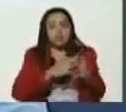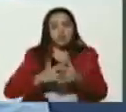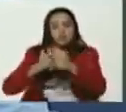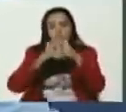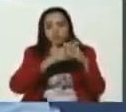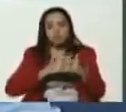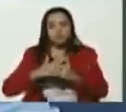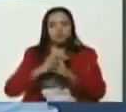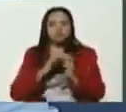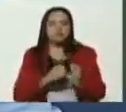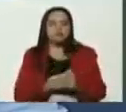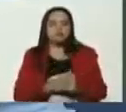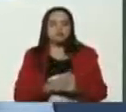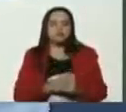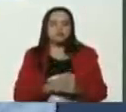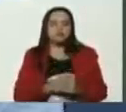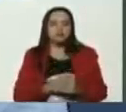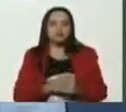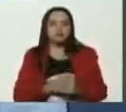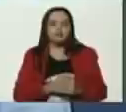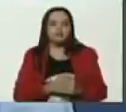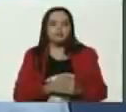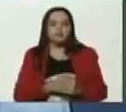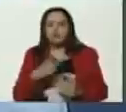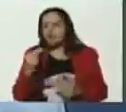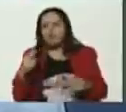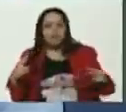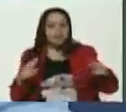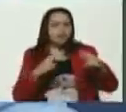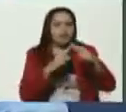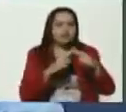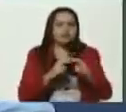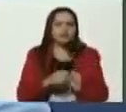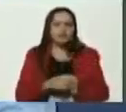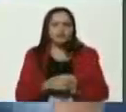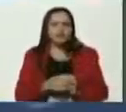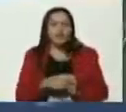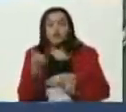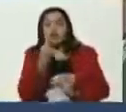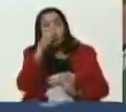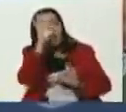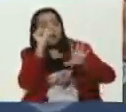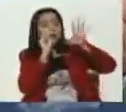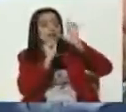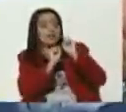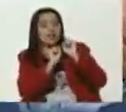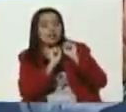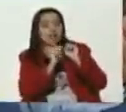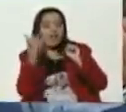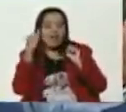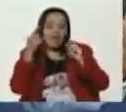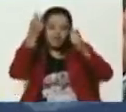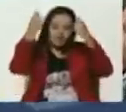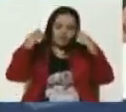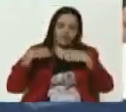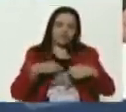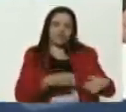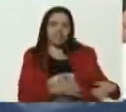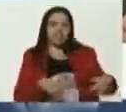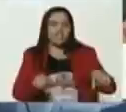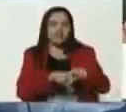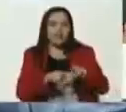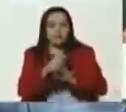del imperialismo. No lo van a conseguir. Ellos solo saben, aprendieron. Cuando les imponen la banda, aprenden una